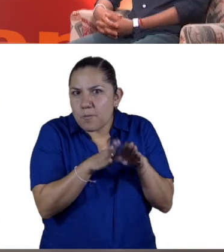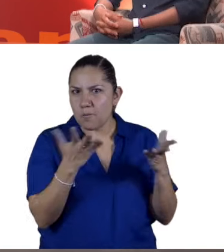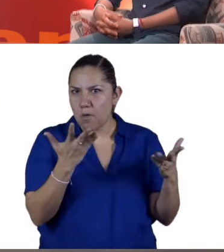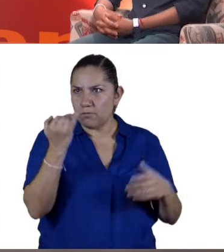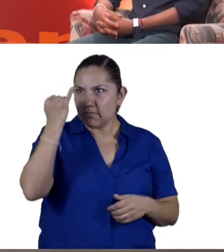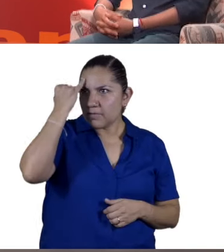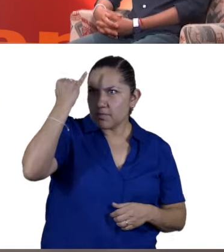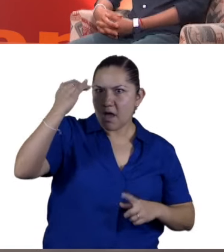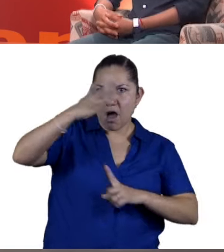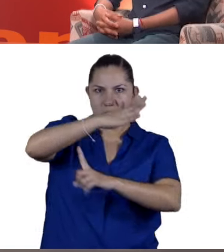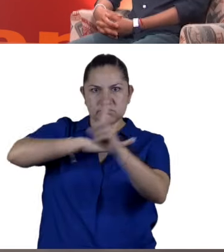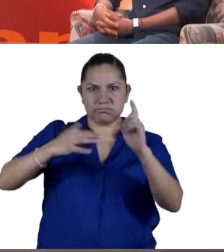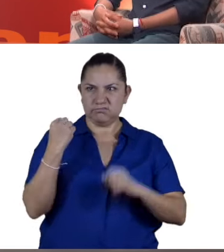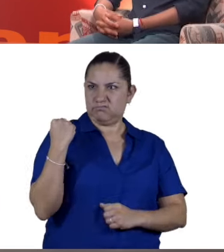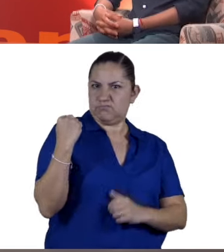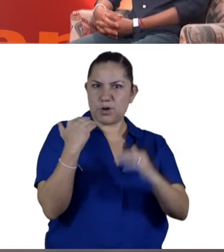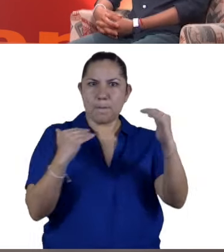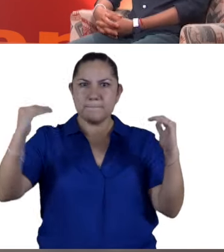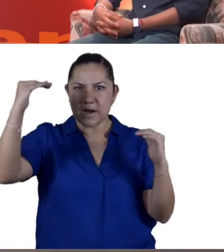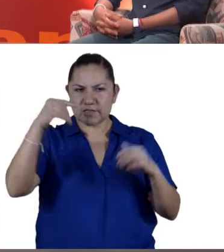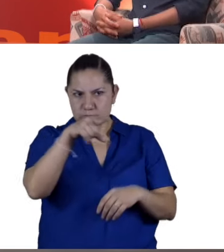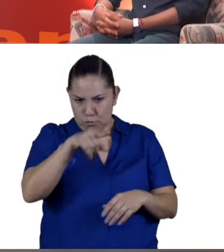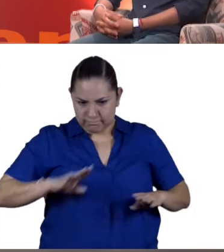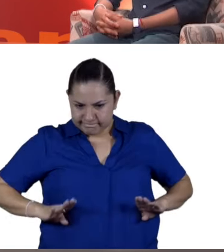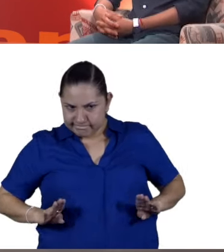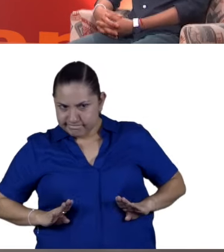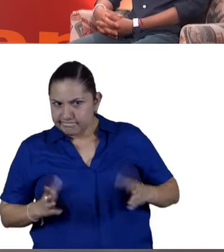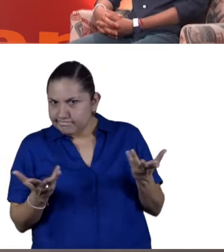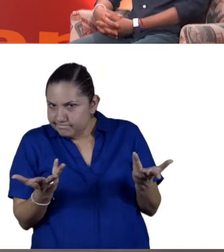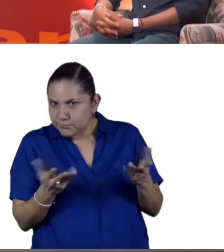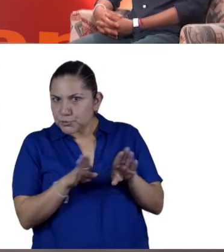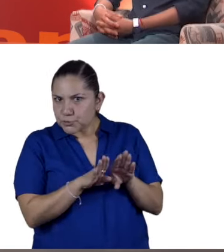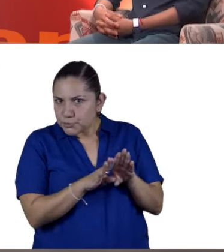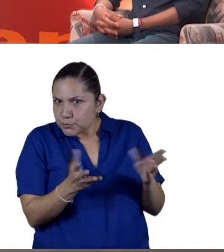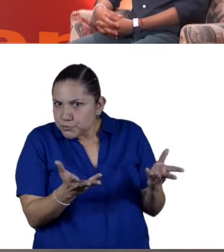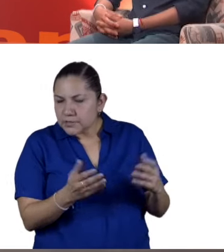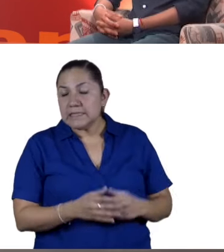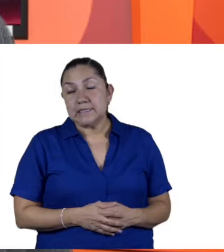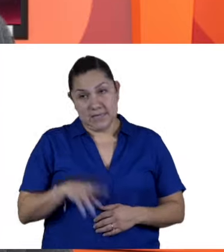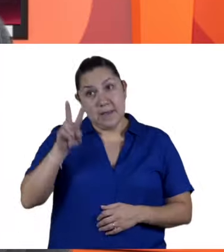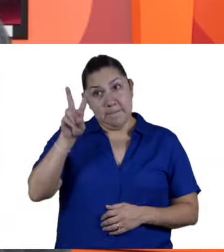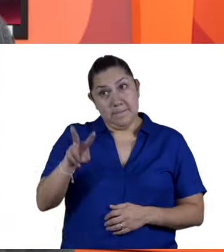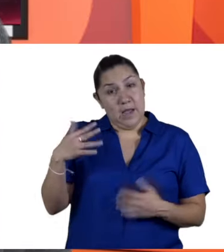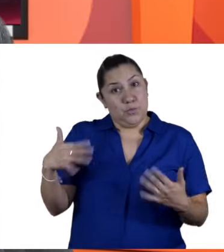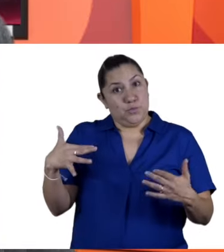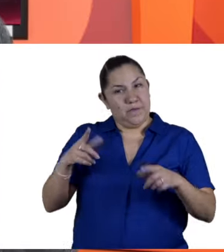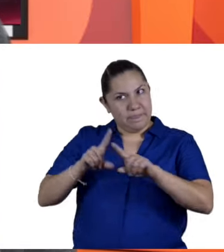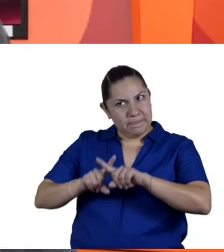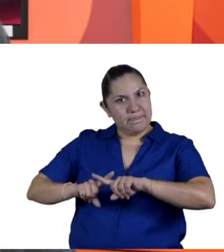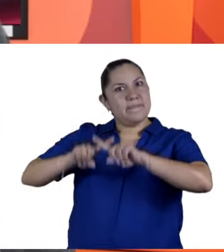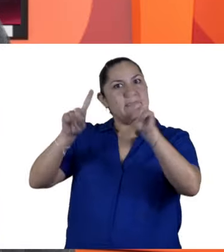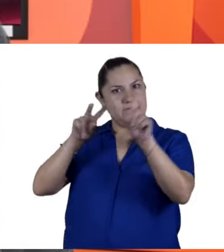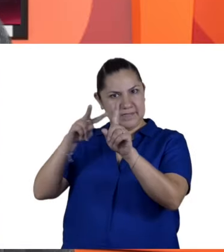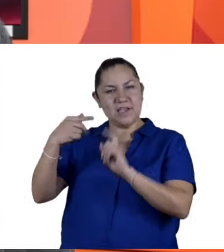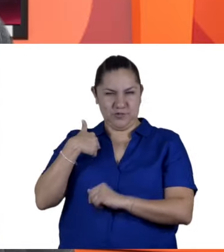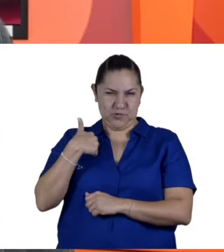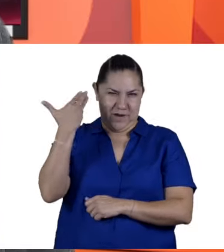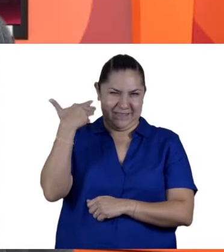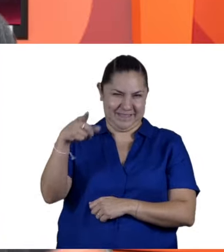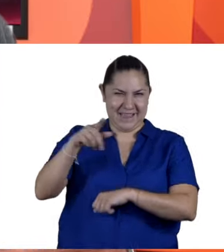Es muy chistoso cómo cambia el mundo. Y me doy cuenta. El otro día platicaba con una amiga.